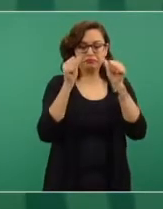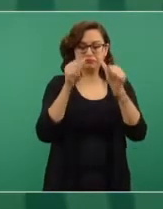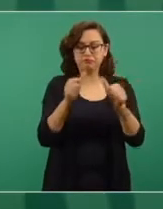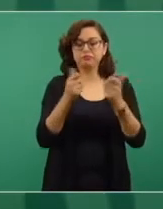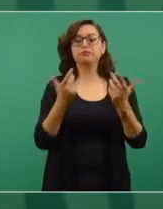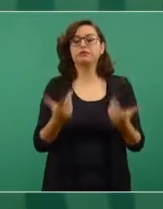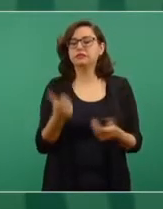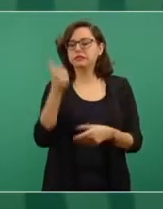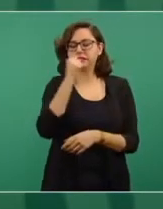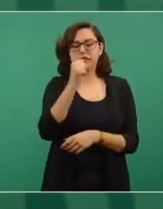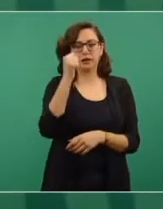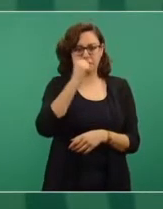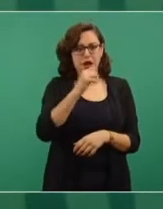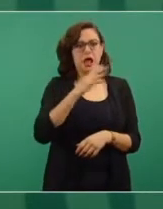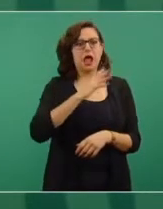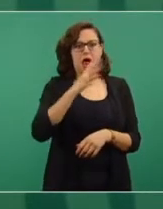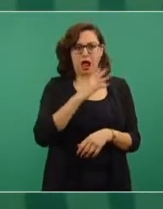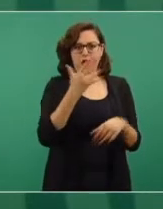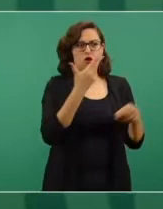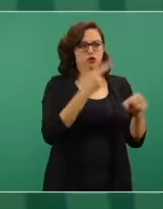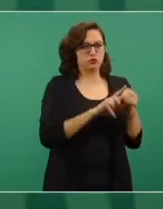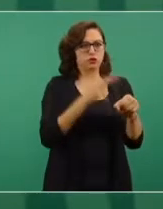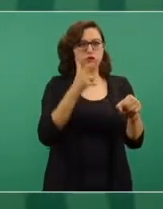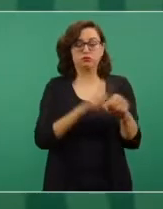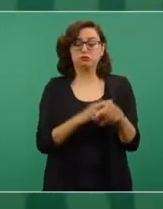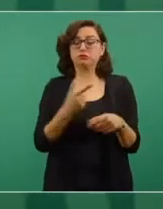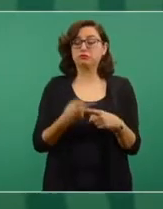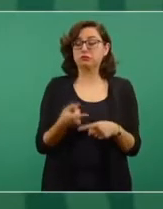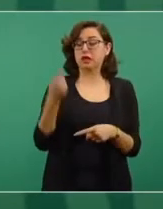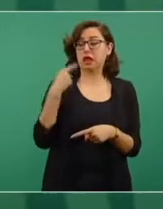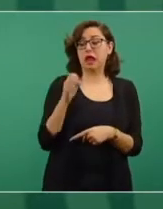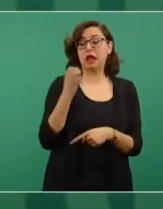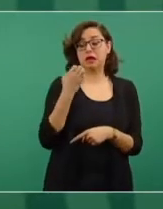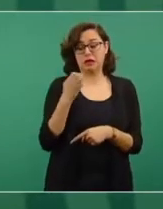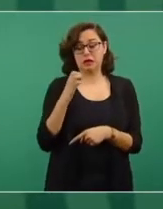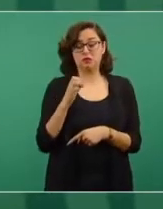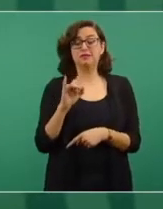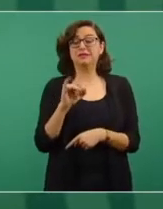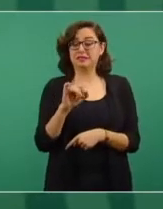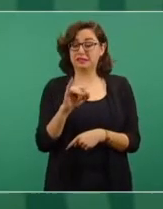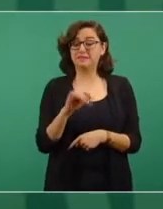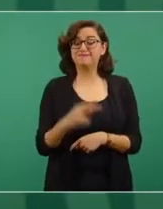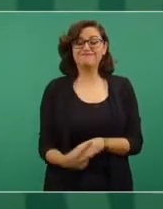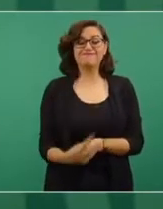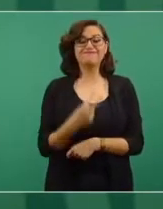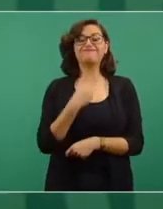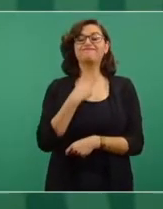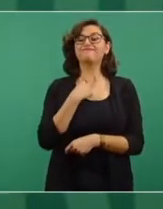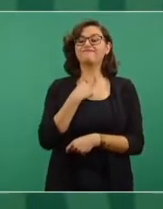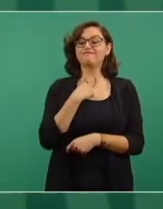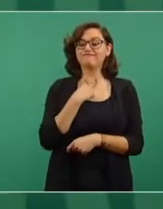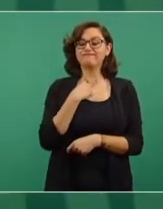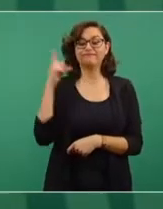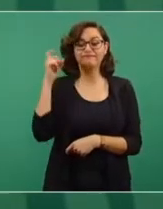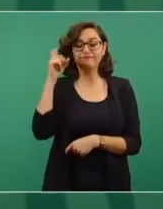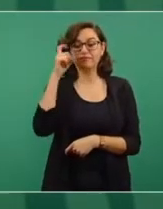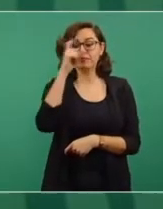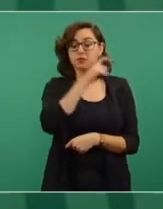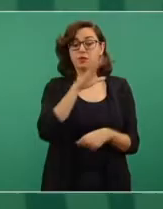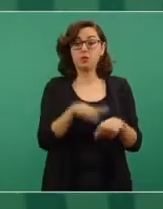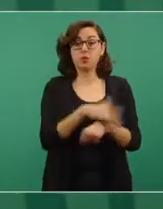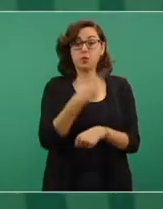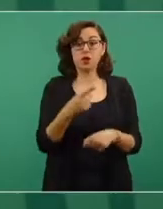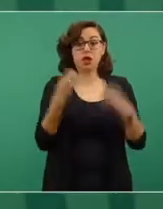cada día, tuvimos una situación preocupante cuando se llegó a una ocupación hospitalaria superior al